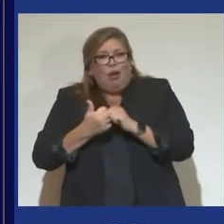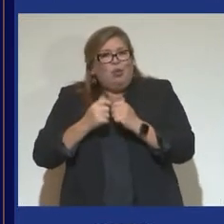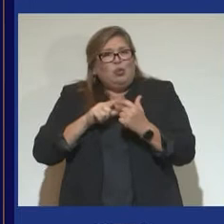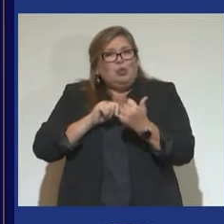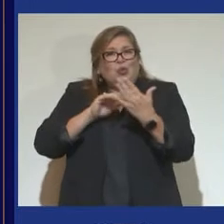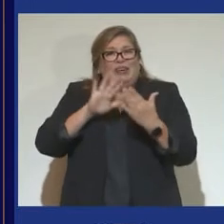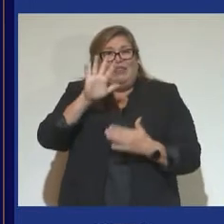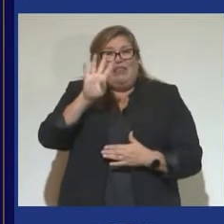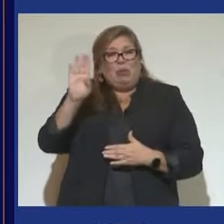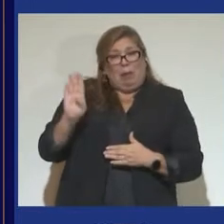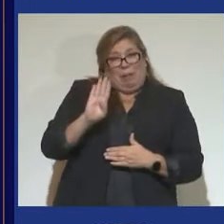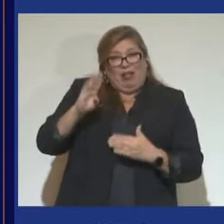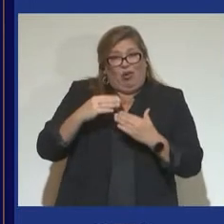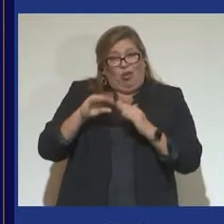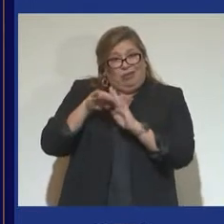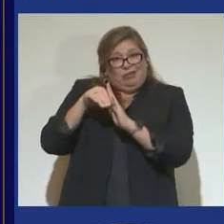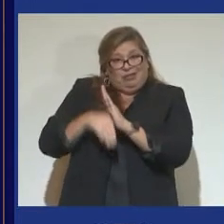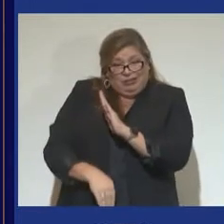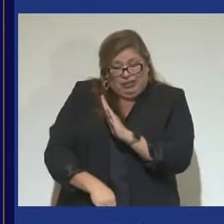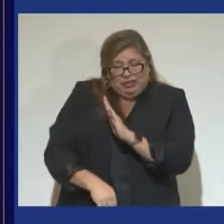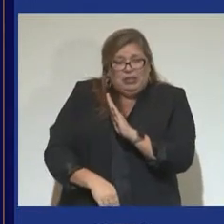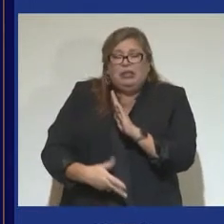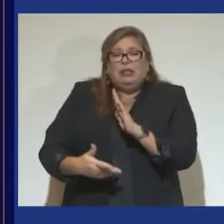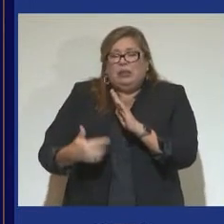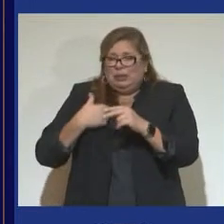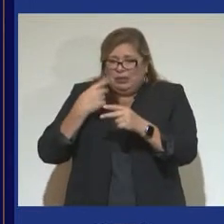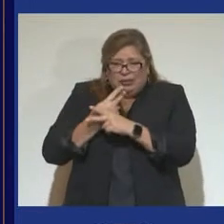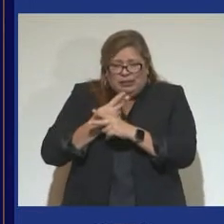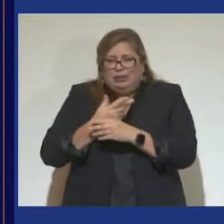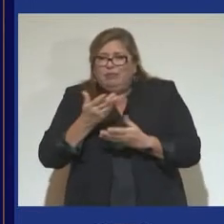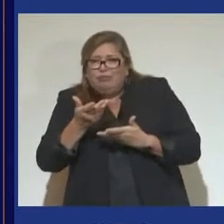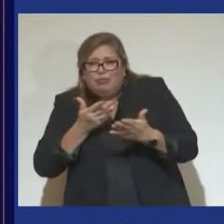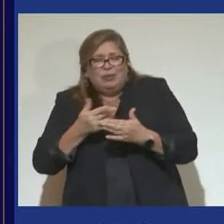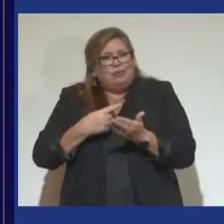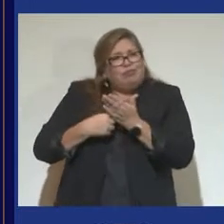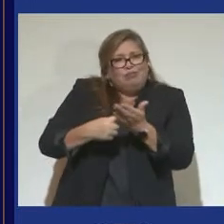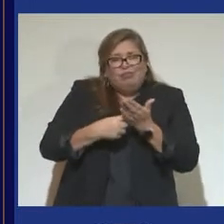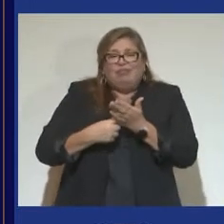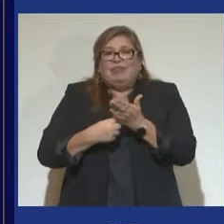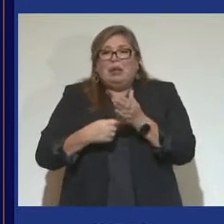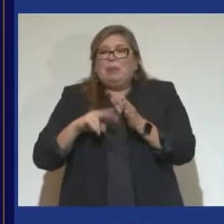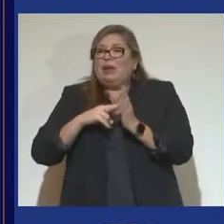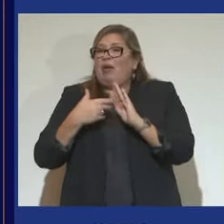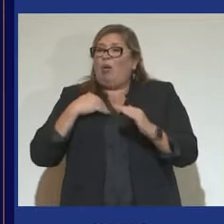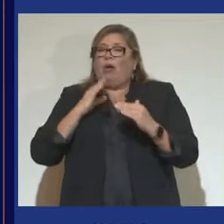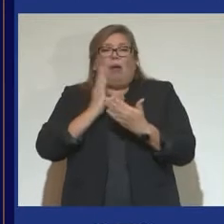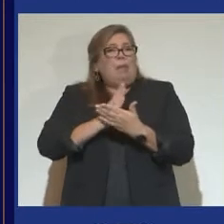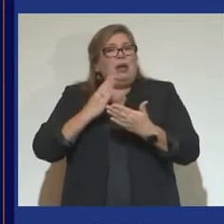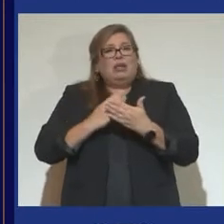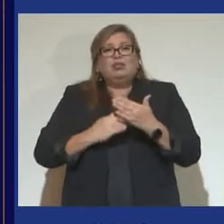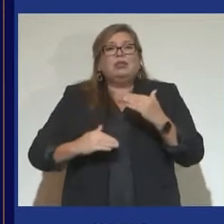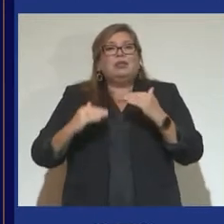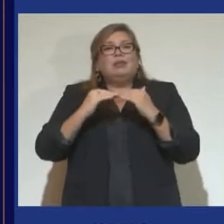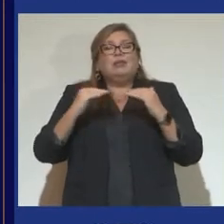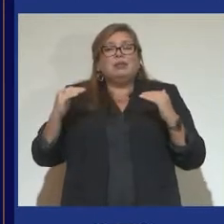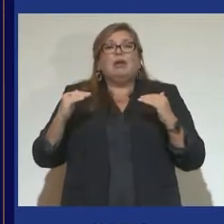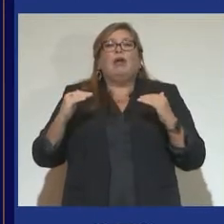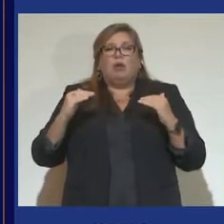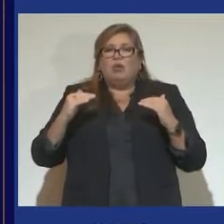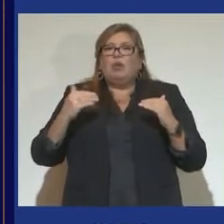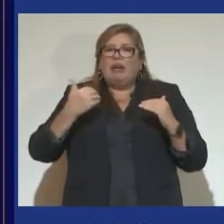ese déficit de sesenta y tantos millones miles de millones de dólares ahora estamos con un presupuesto que recibe